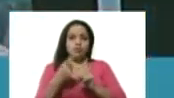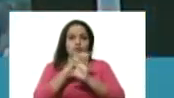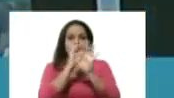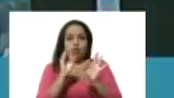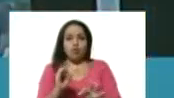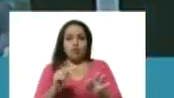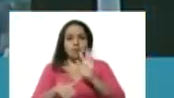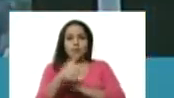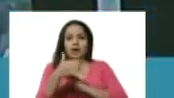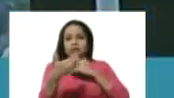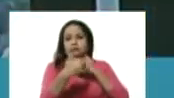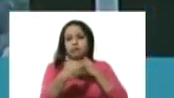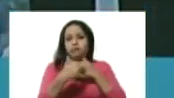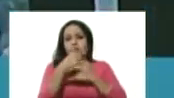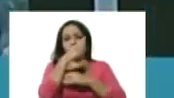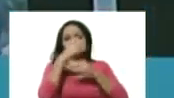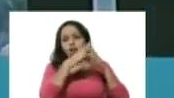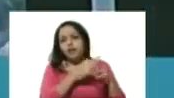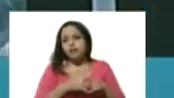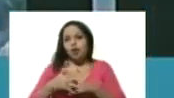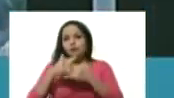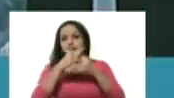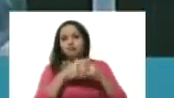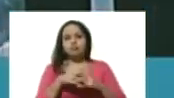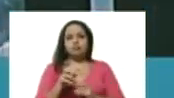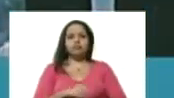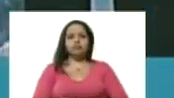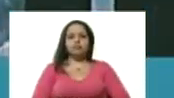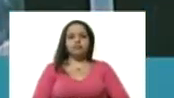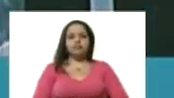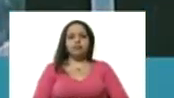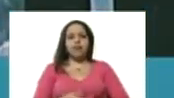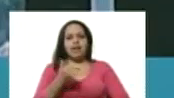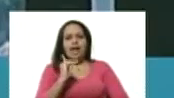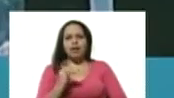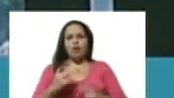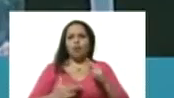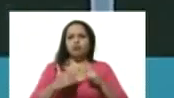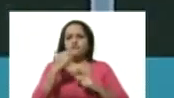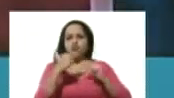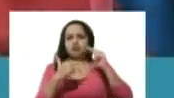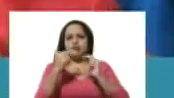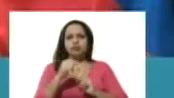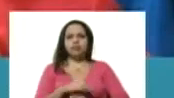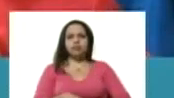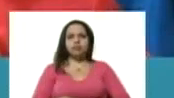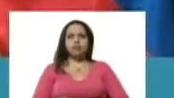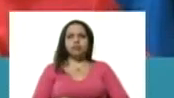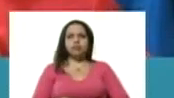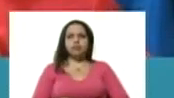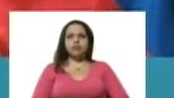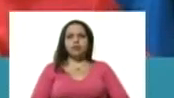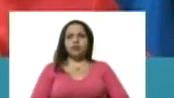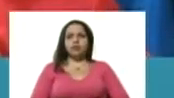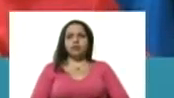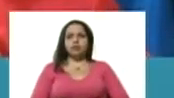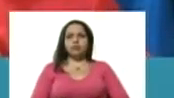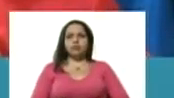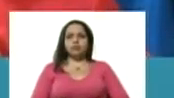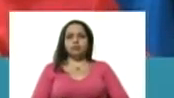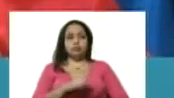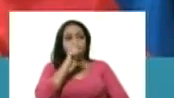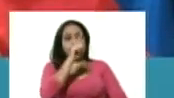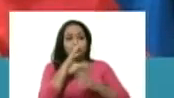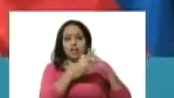más atacados por el imperialismo. Incluso se han construido desde los Estados